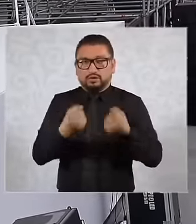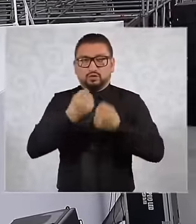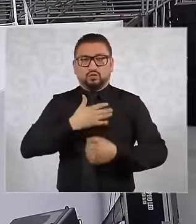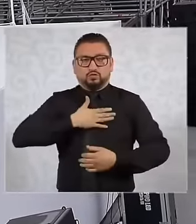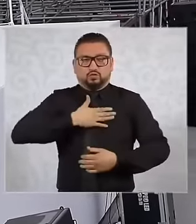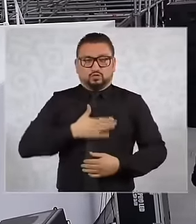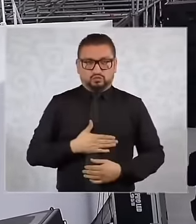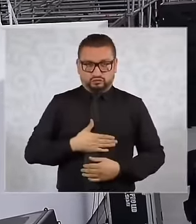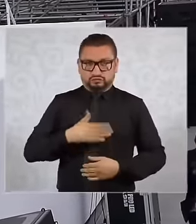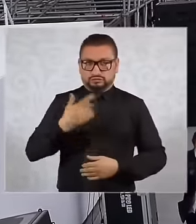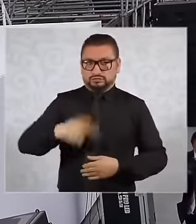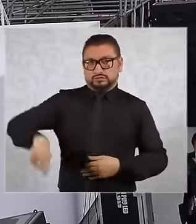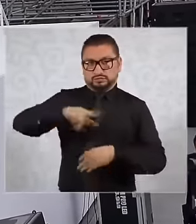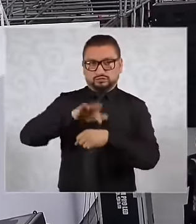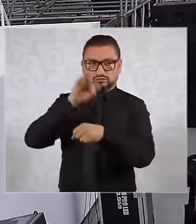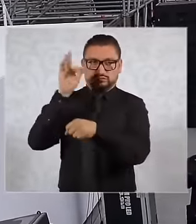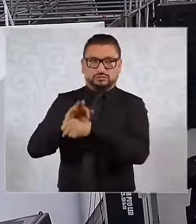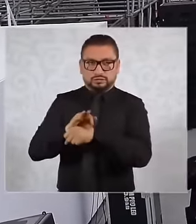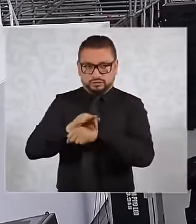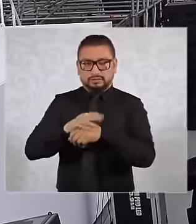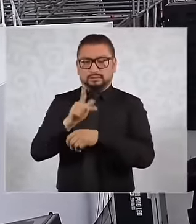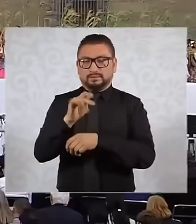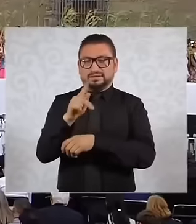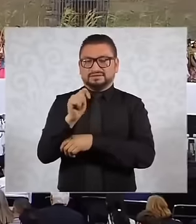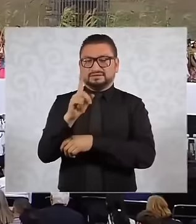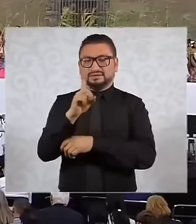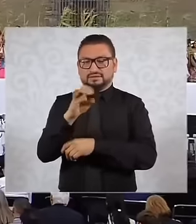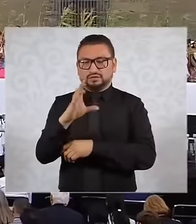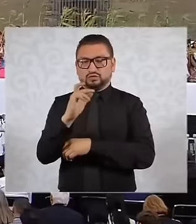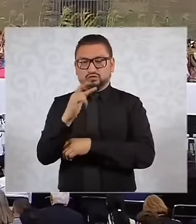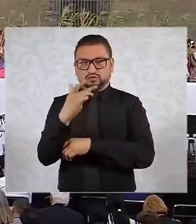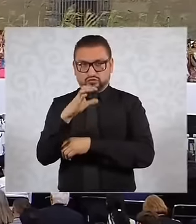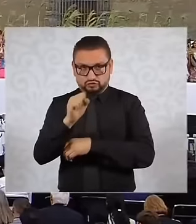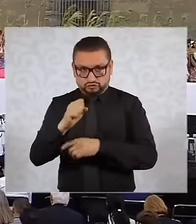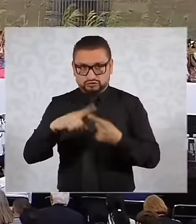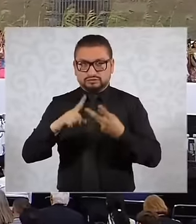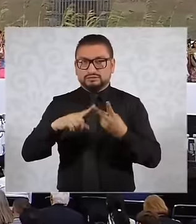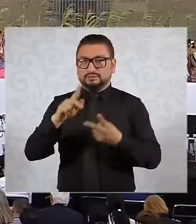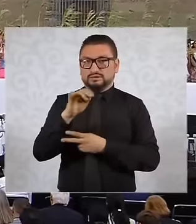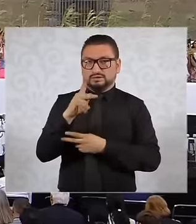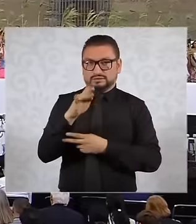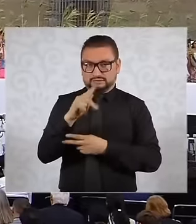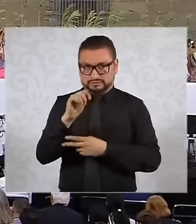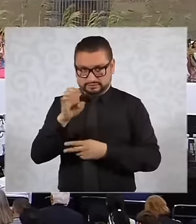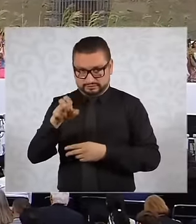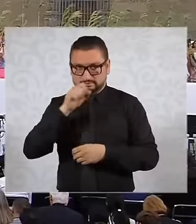justicia para los familiares de Pasta de Conchos y del Pinabete.